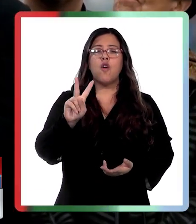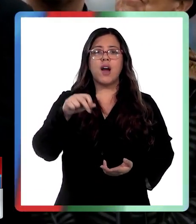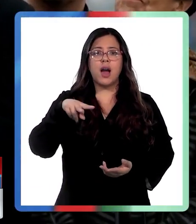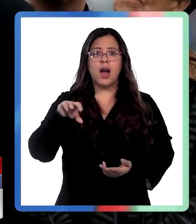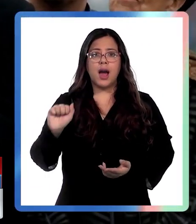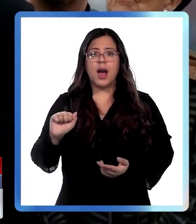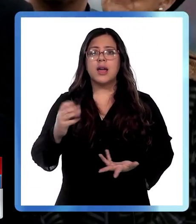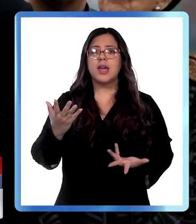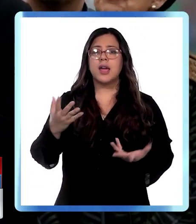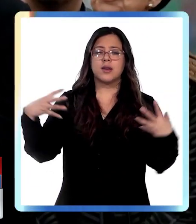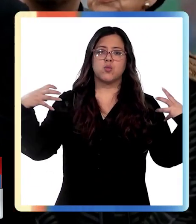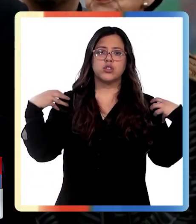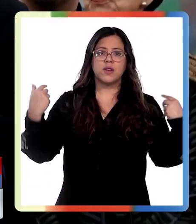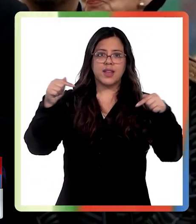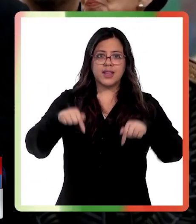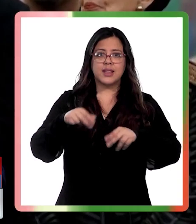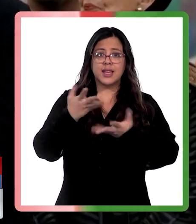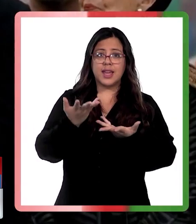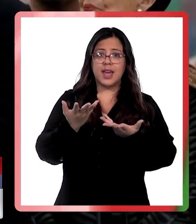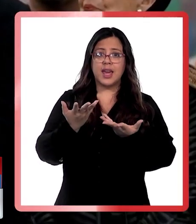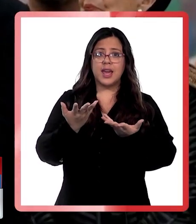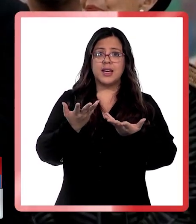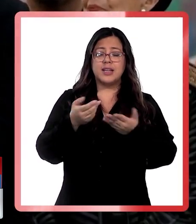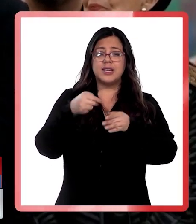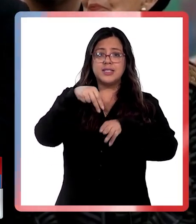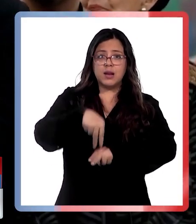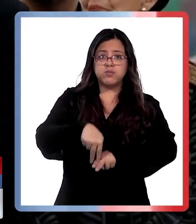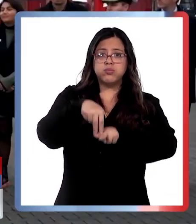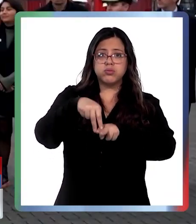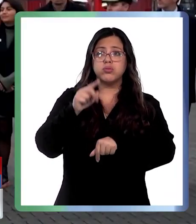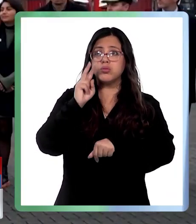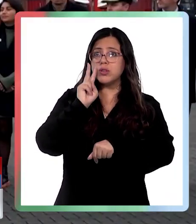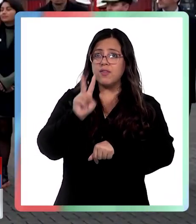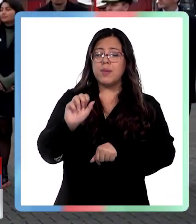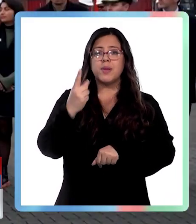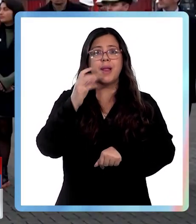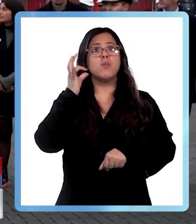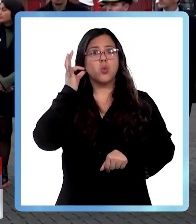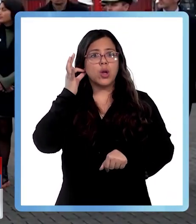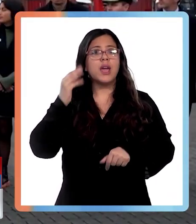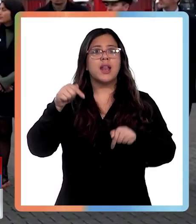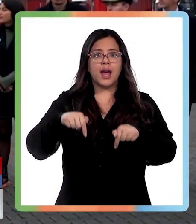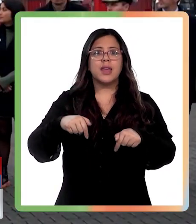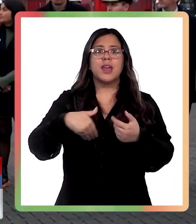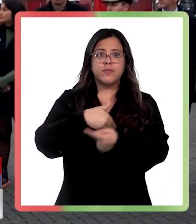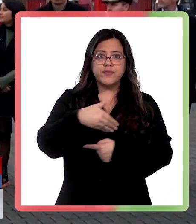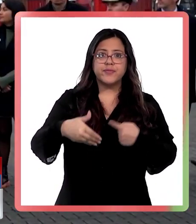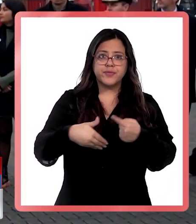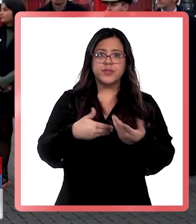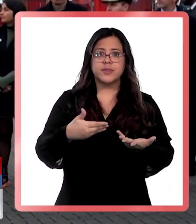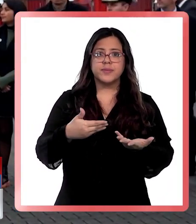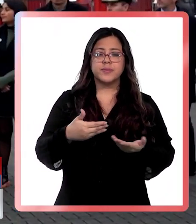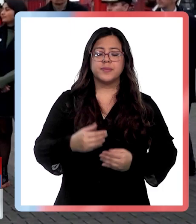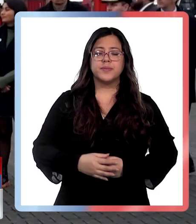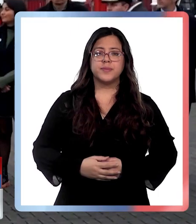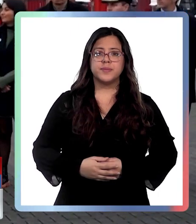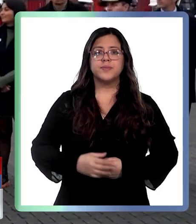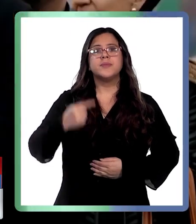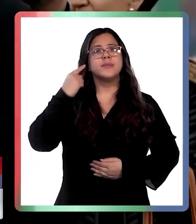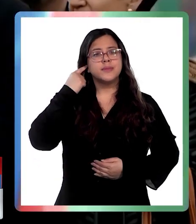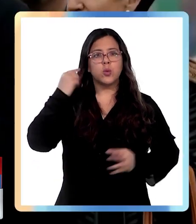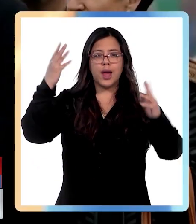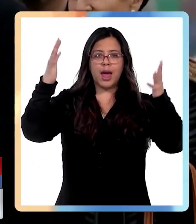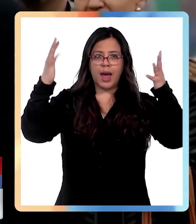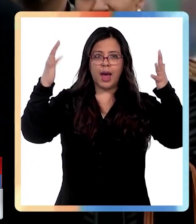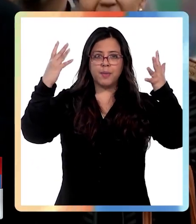operadora de estas grúas que ustedes ven, la primera operadora mujer de una grúa en la costa oeste de América del Sur.